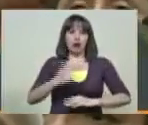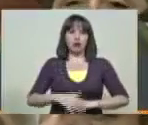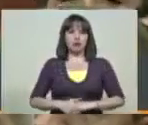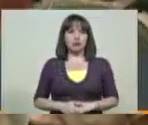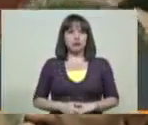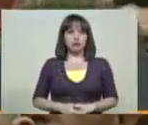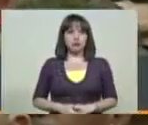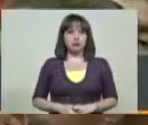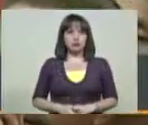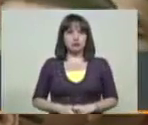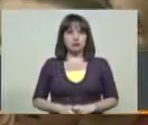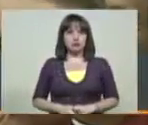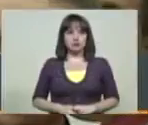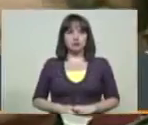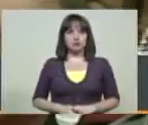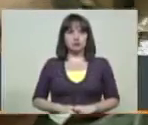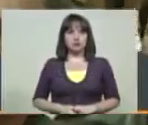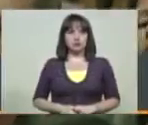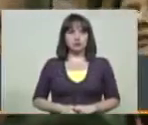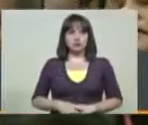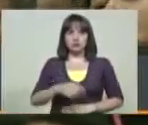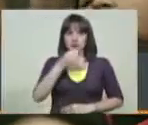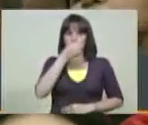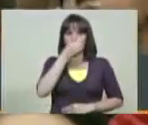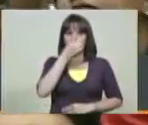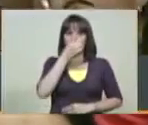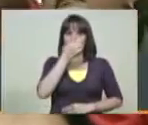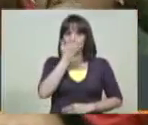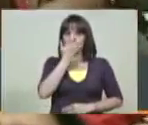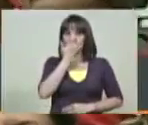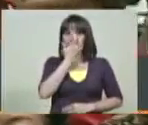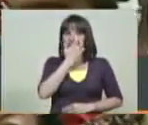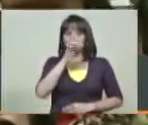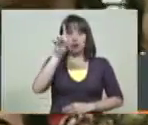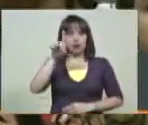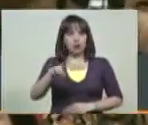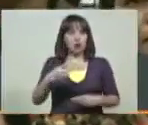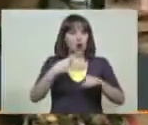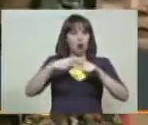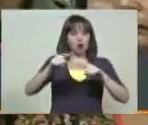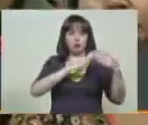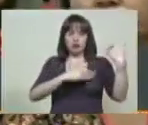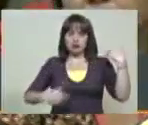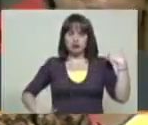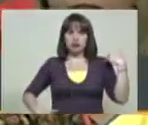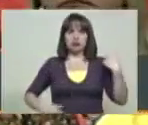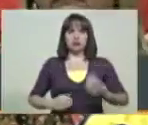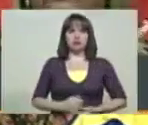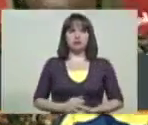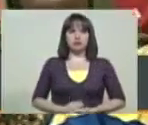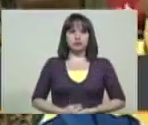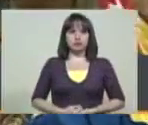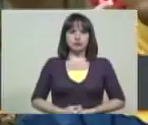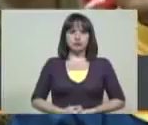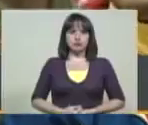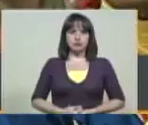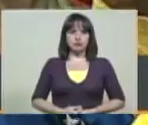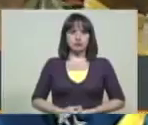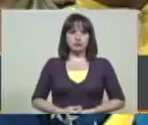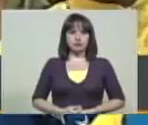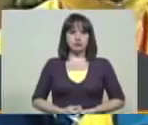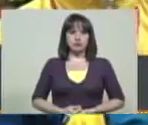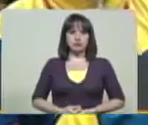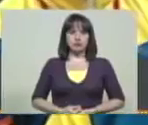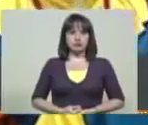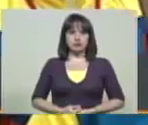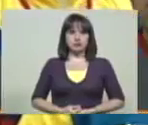y recomendaciones también compañero presidente tenemos aquí entre la delegación internacional